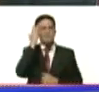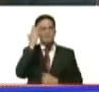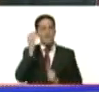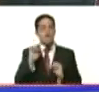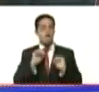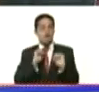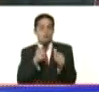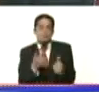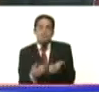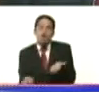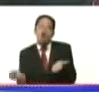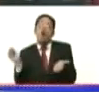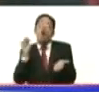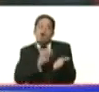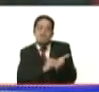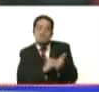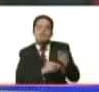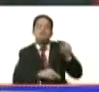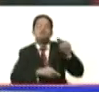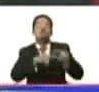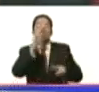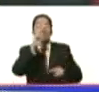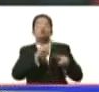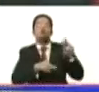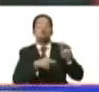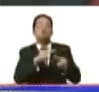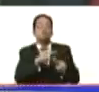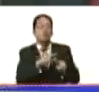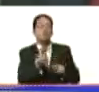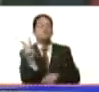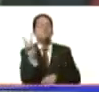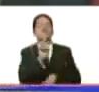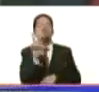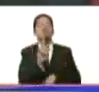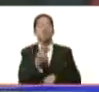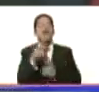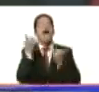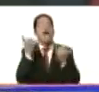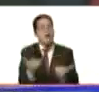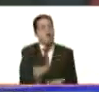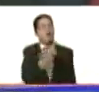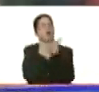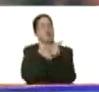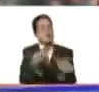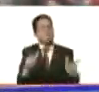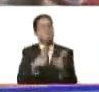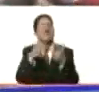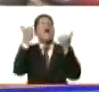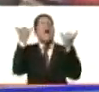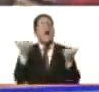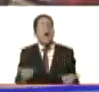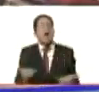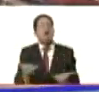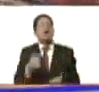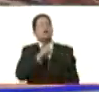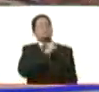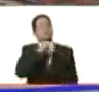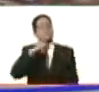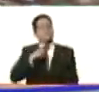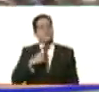nueva historia de construcción de una nueva patria, ahora sí libre, ahora sí independiente, ahora sí